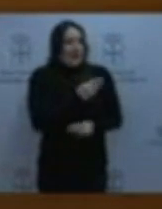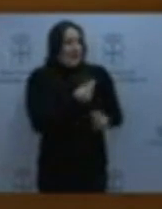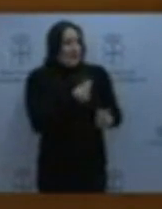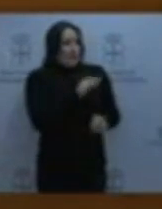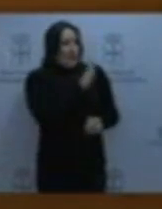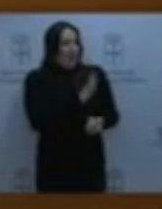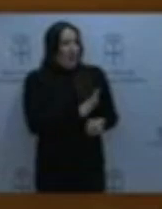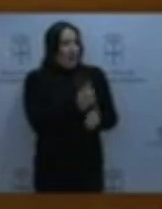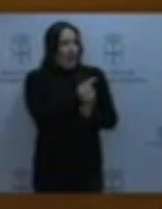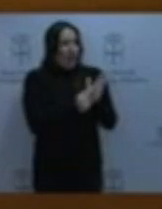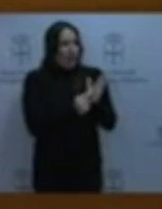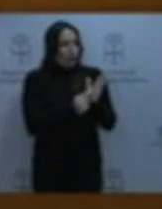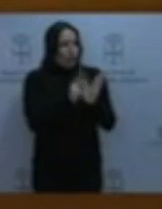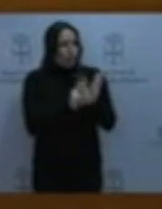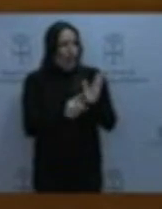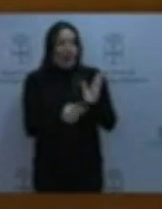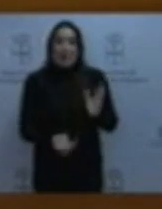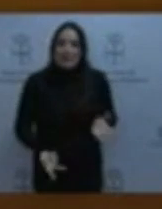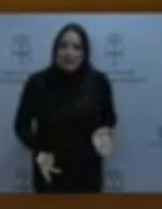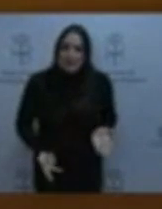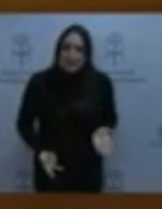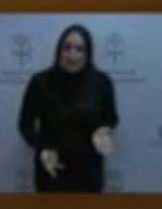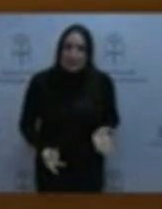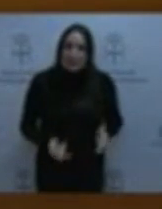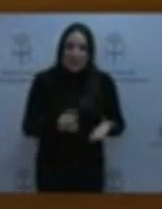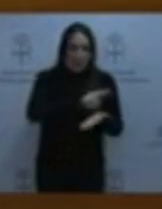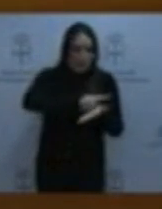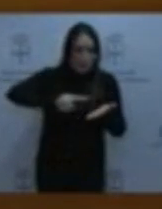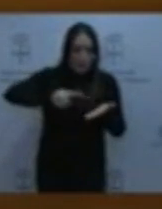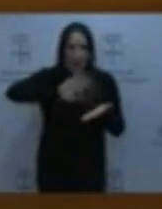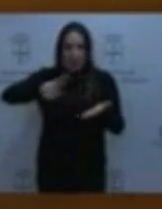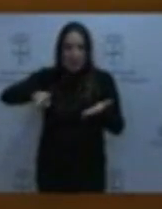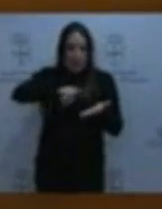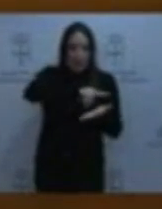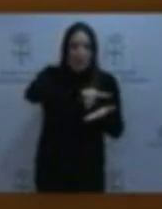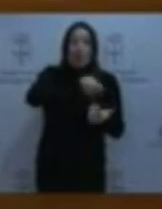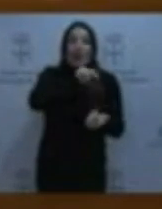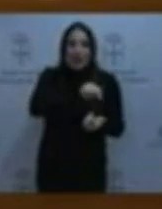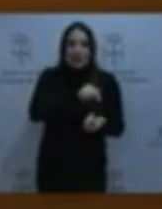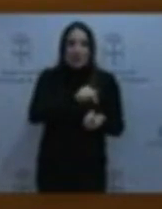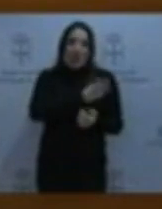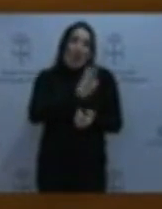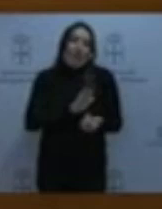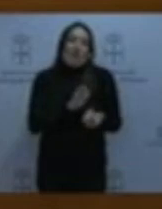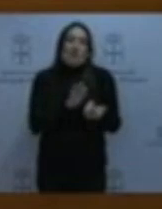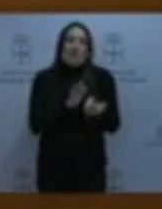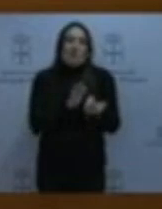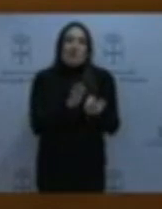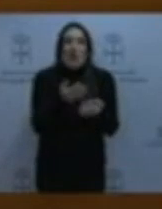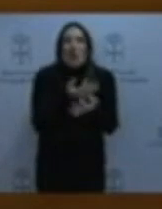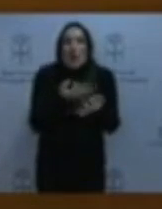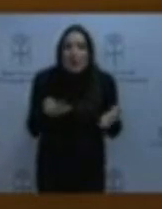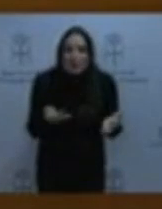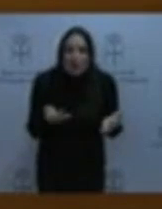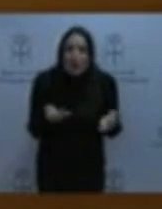los datos del revés. Los leía no de izquierda a derecha, sino de derecha a izquierda. Y así es como le salen bien. Los datos de